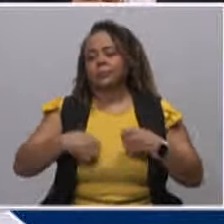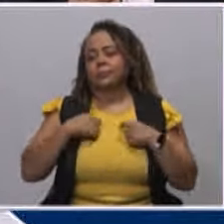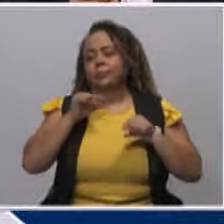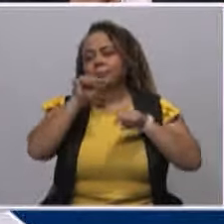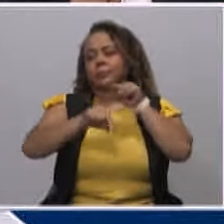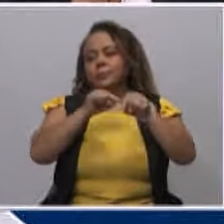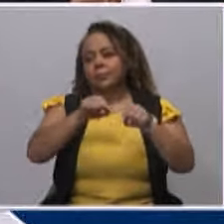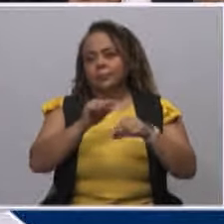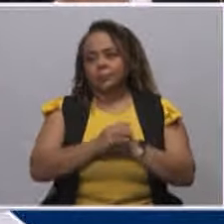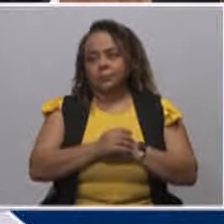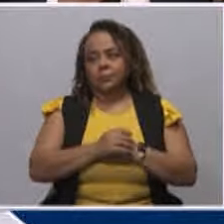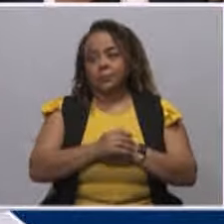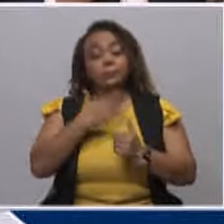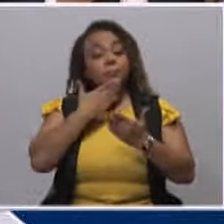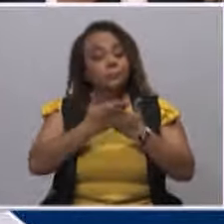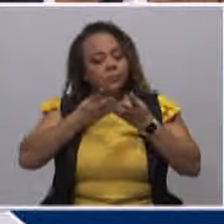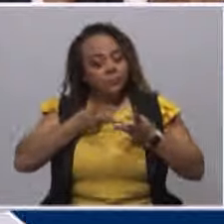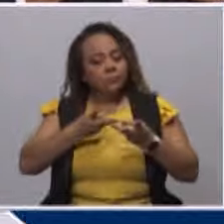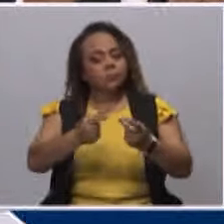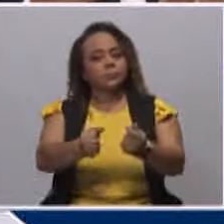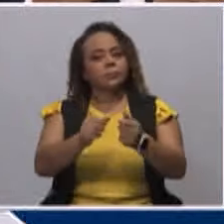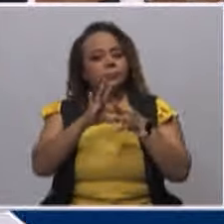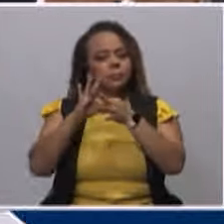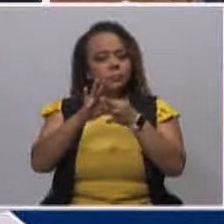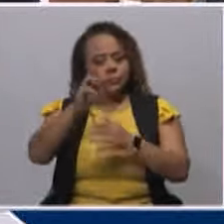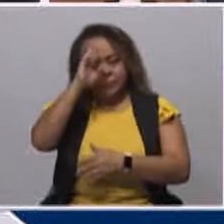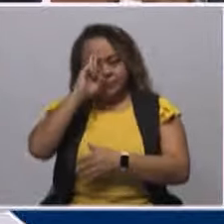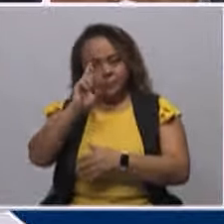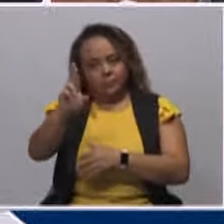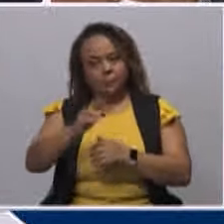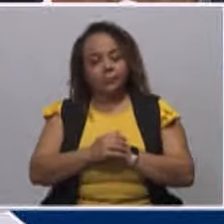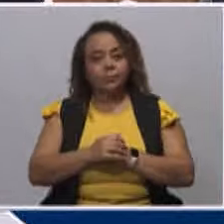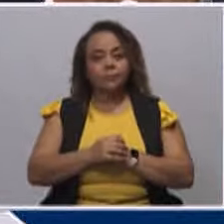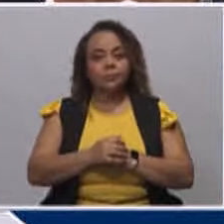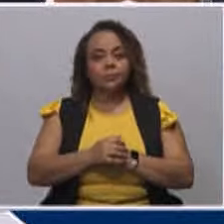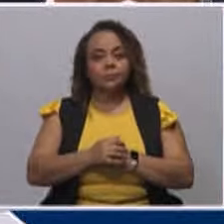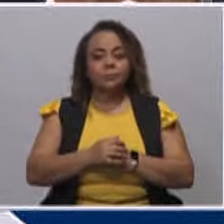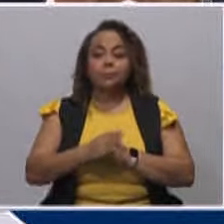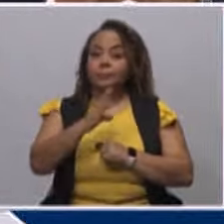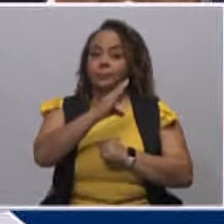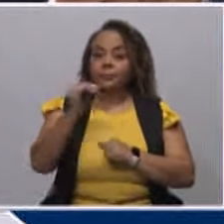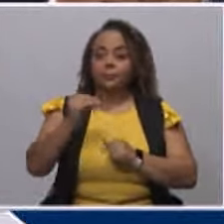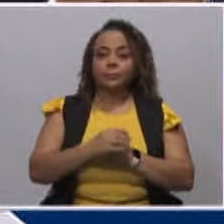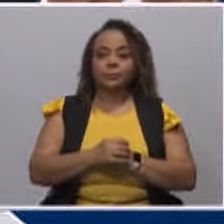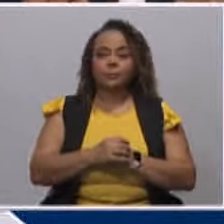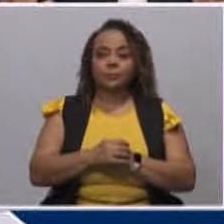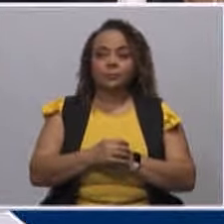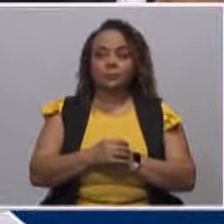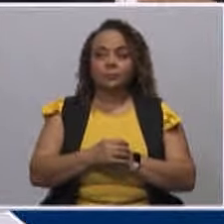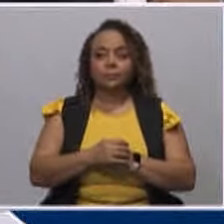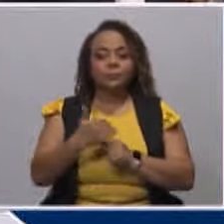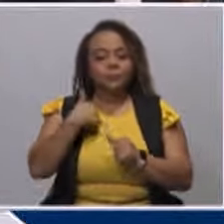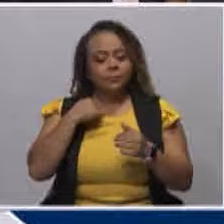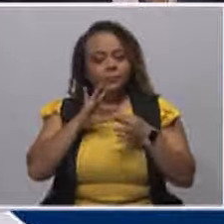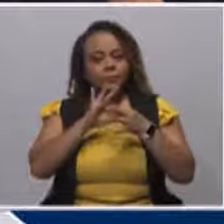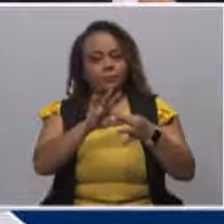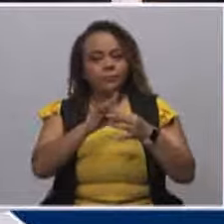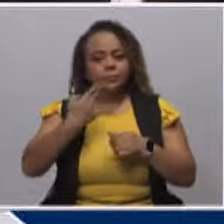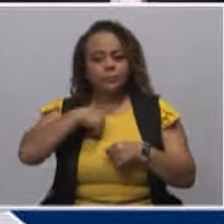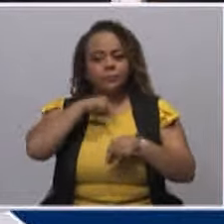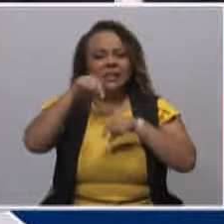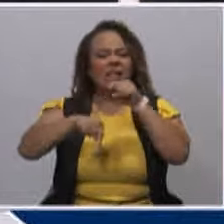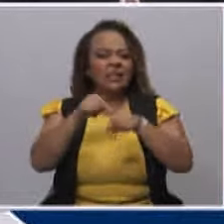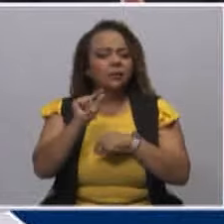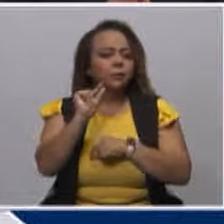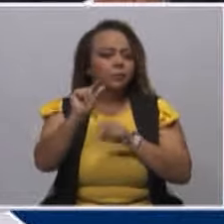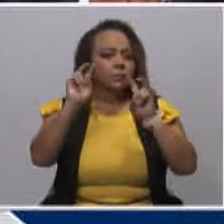crítica es bueno que fluya una relación de respeto y que y que haya cercanía nosotros criticamos